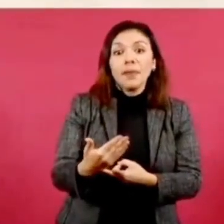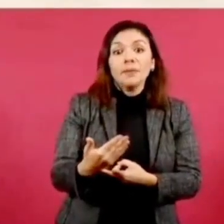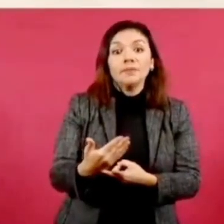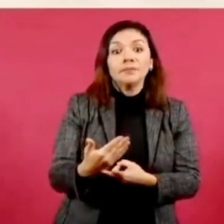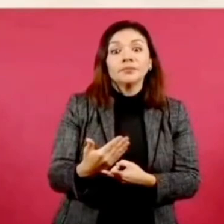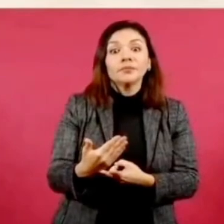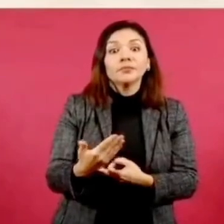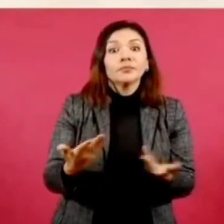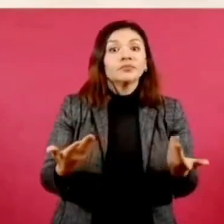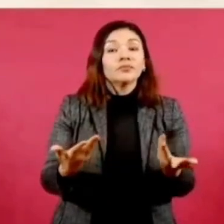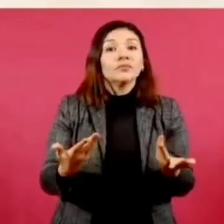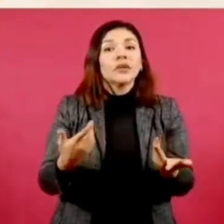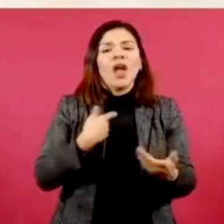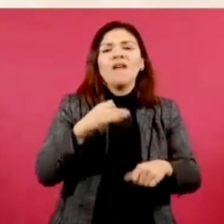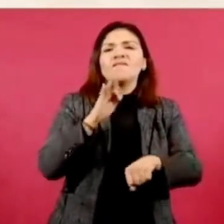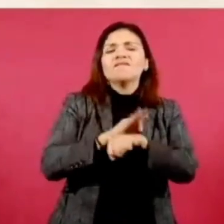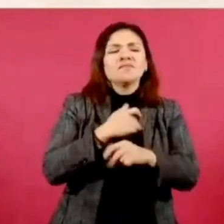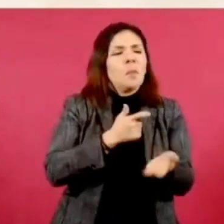Porque pues así